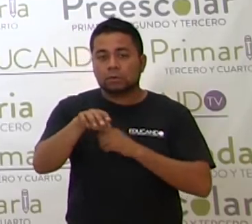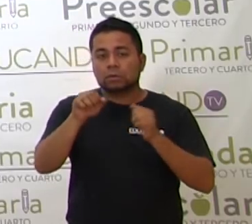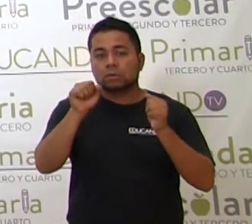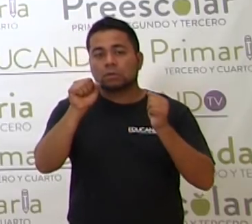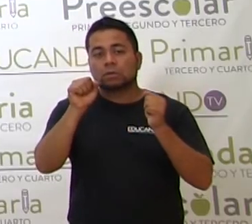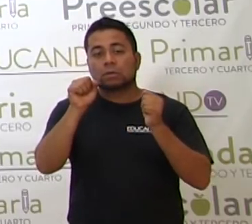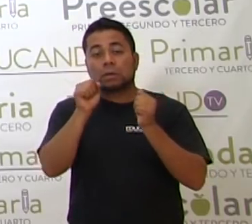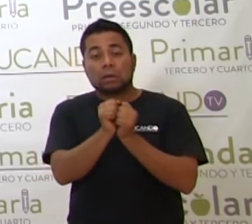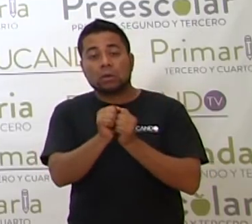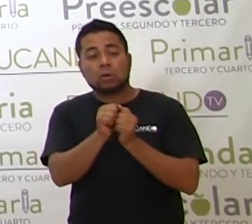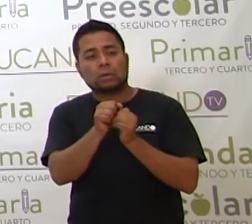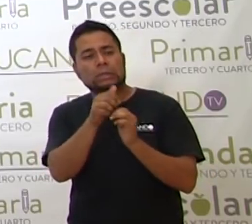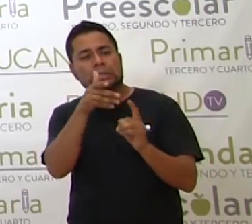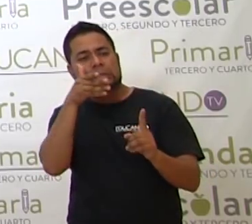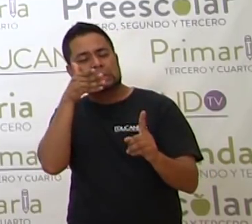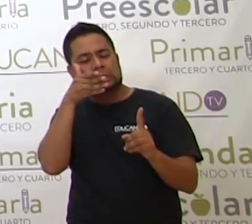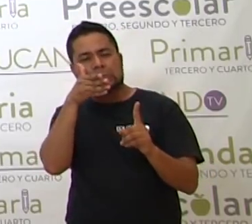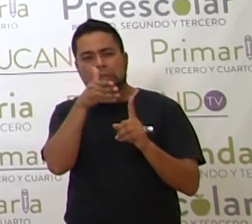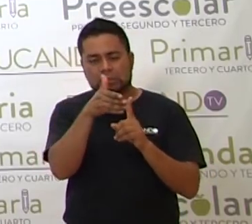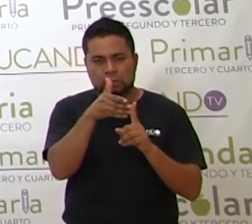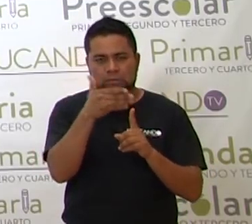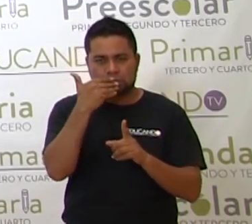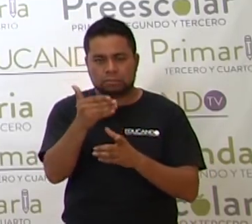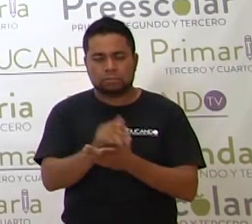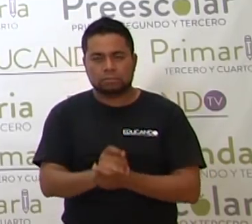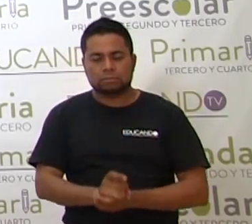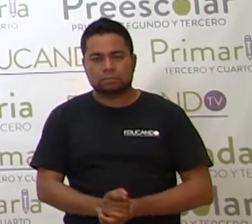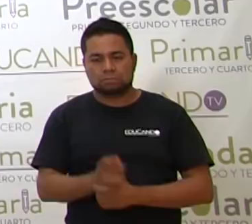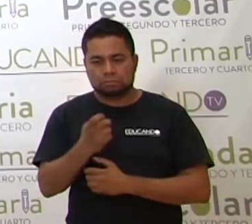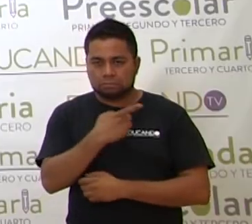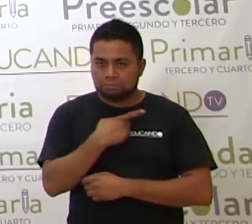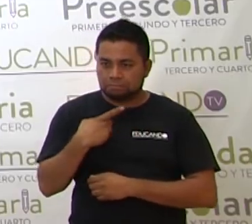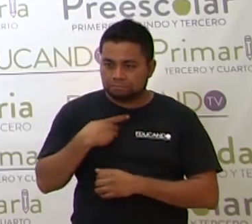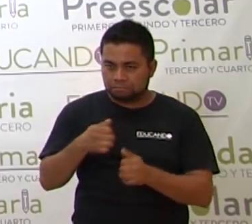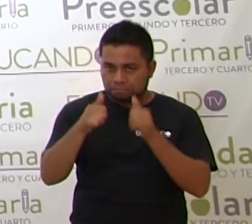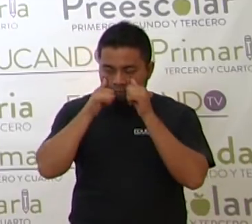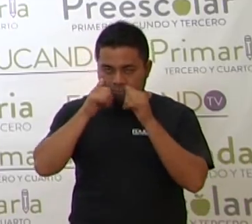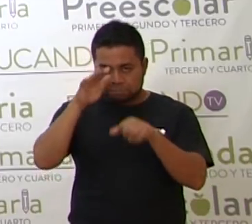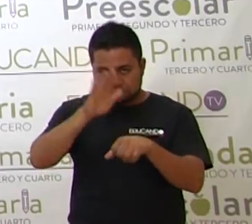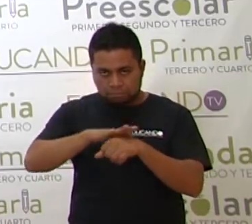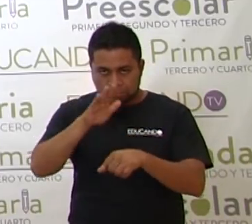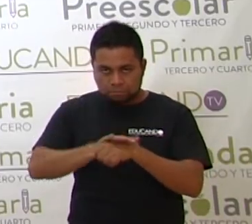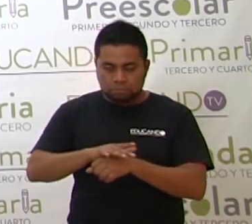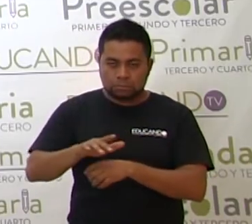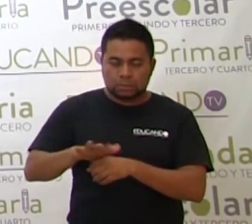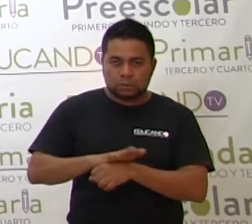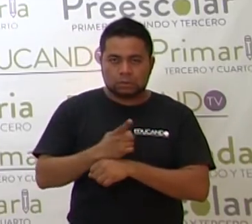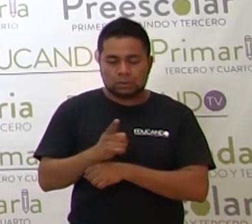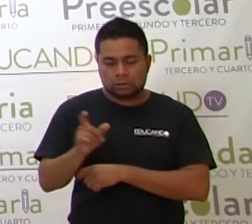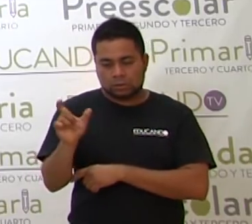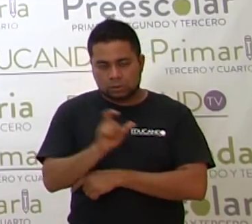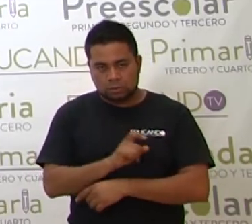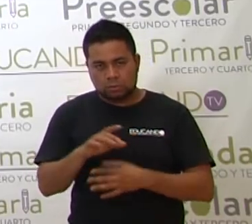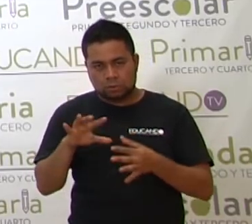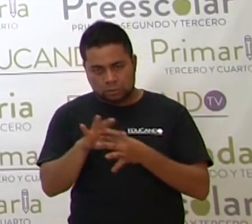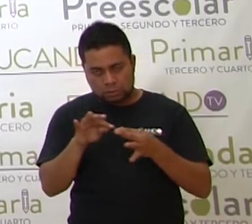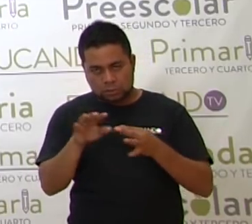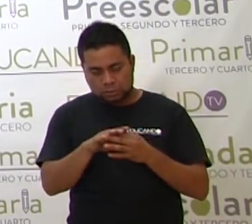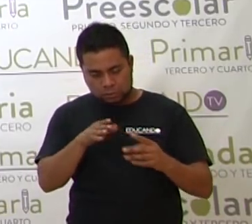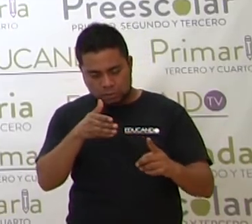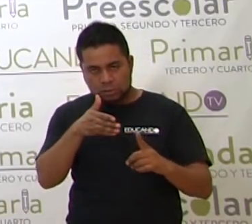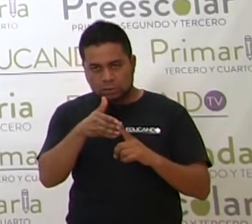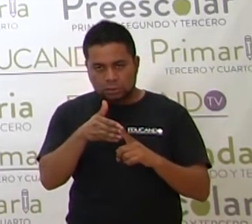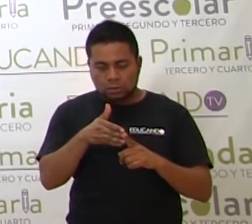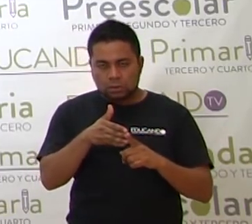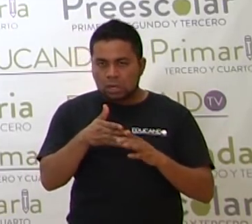manera más exacta, ¿bien? Y esto debes de tomar muy en cuenta porque en la descripción objetiva no toma